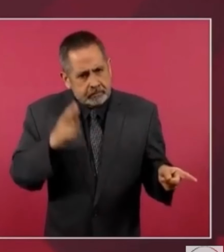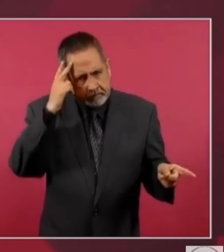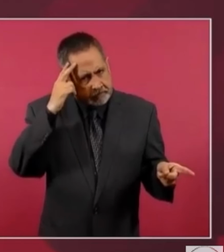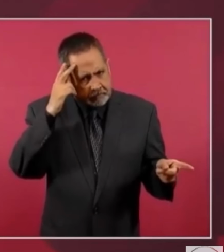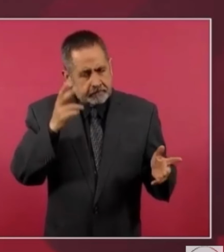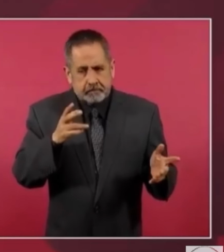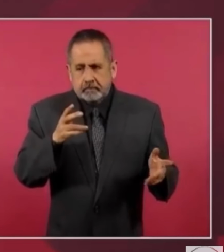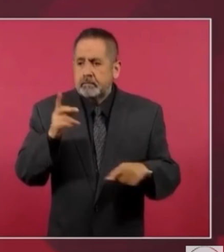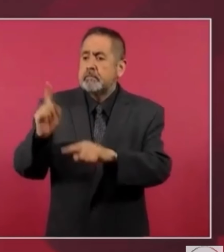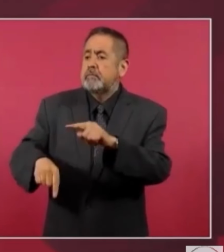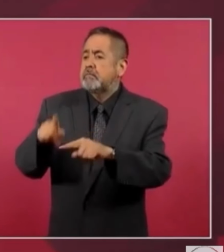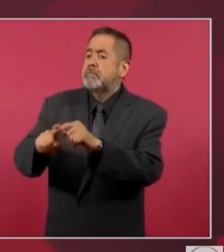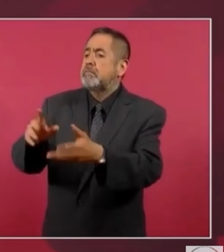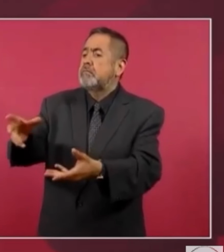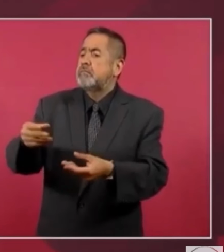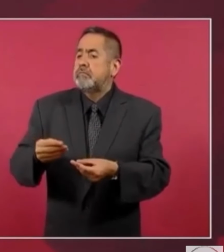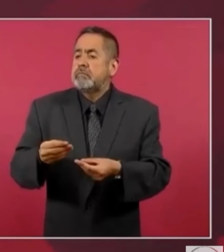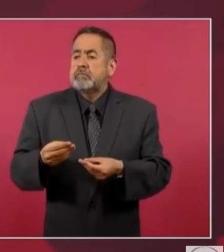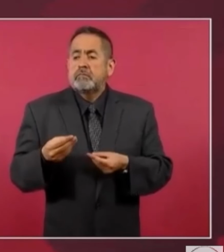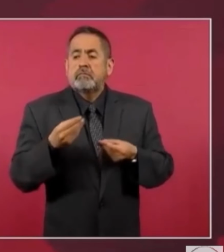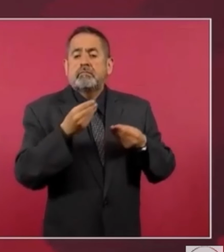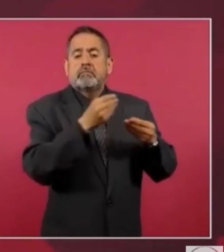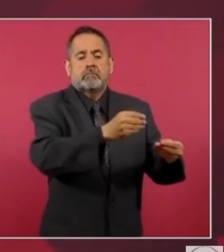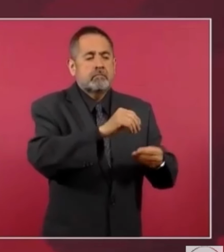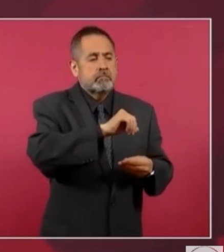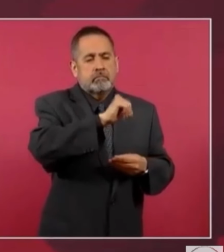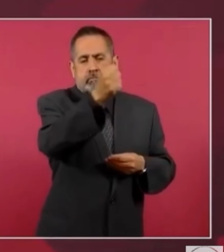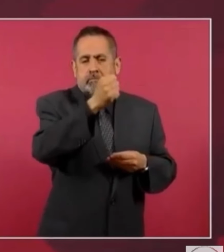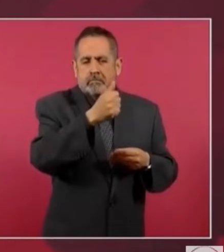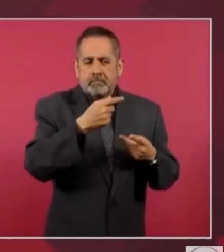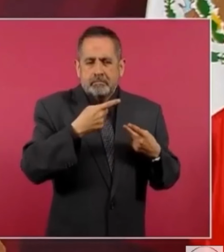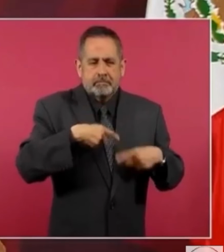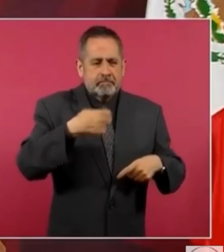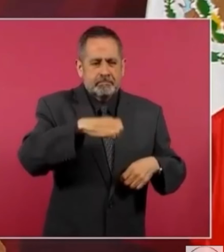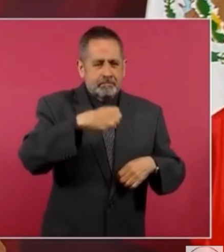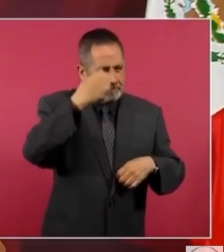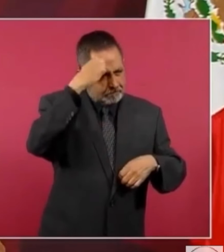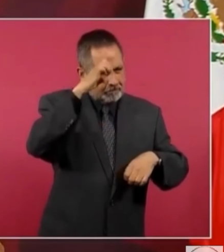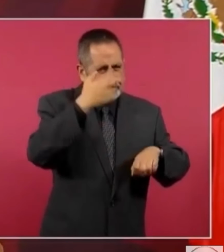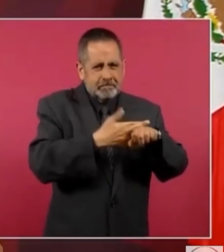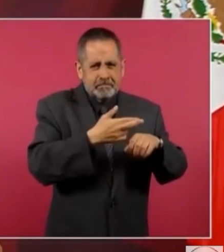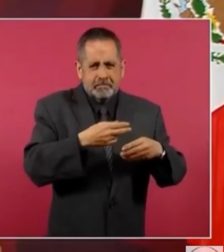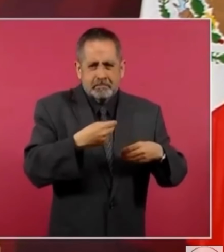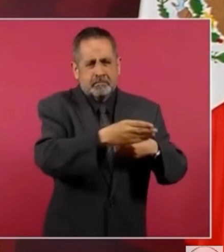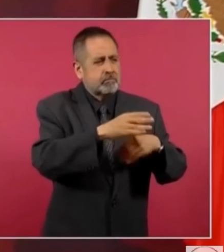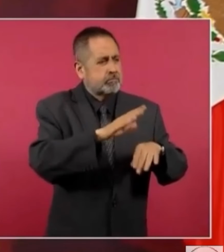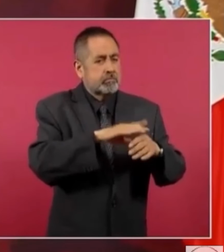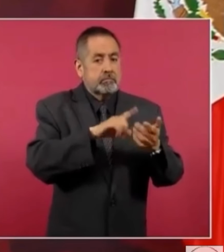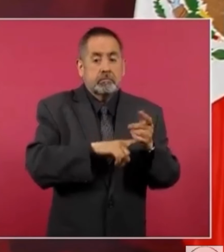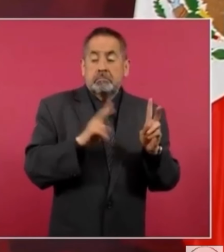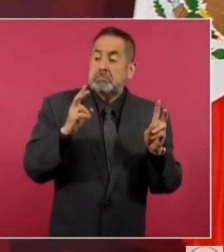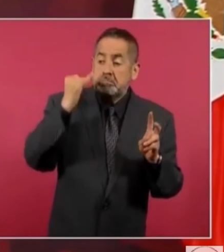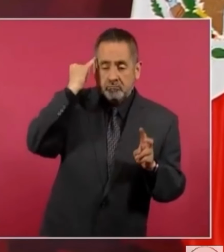esas tierras, vemos a lo mismo, a la gente con